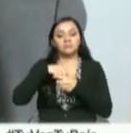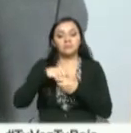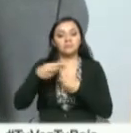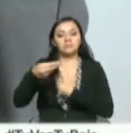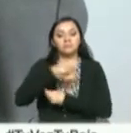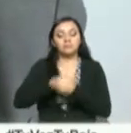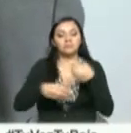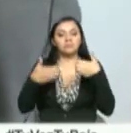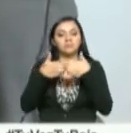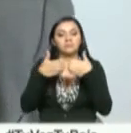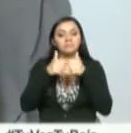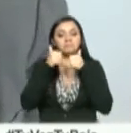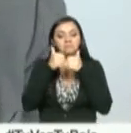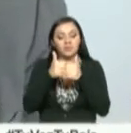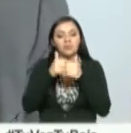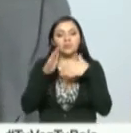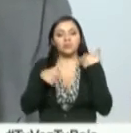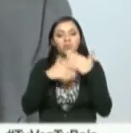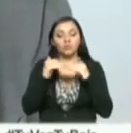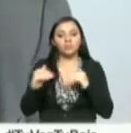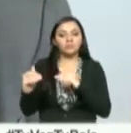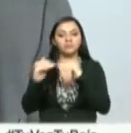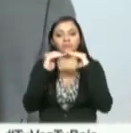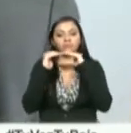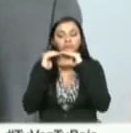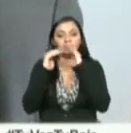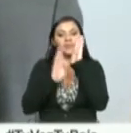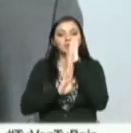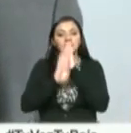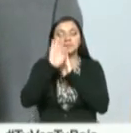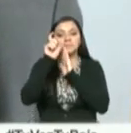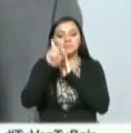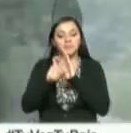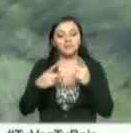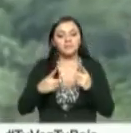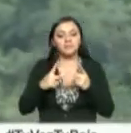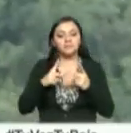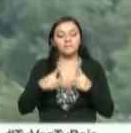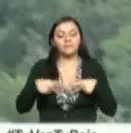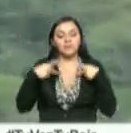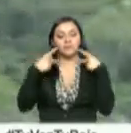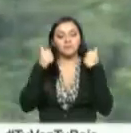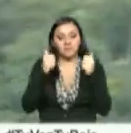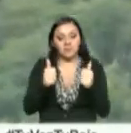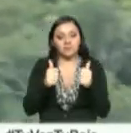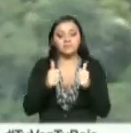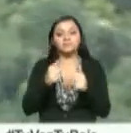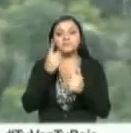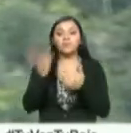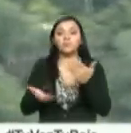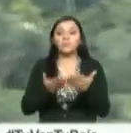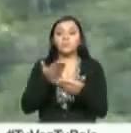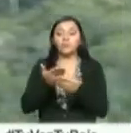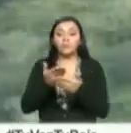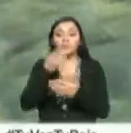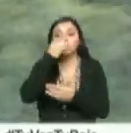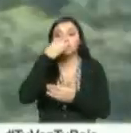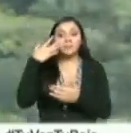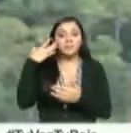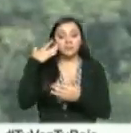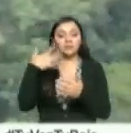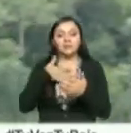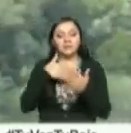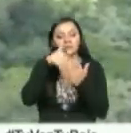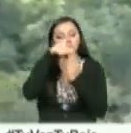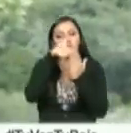equiparando estos modelos de desarrollo que permitan a la gente mejorar sus condiciones de vida. La propuesta especial para la Amazonía consta en la Agenda